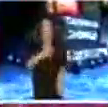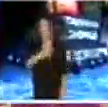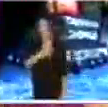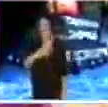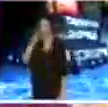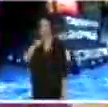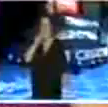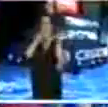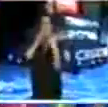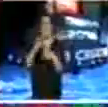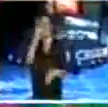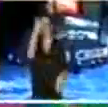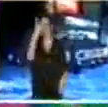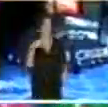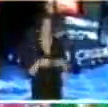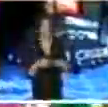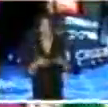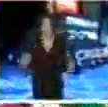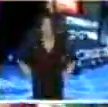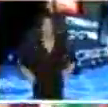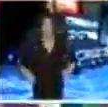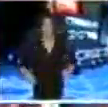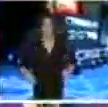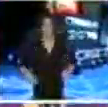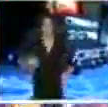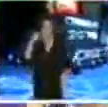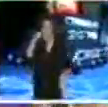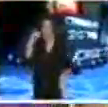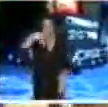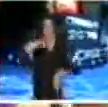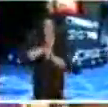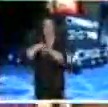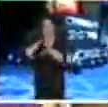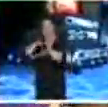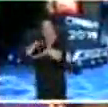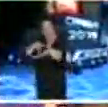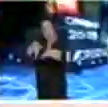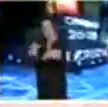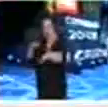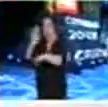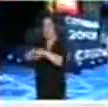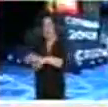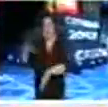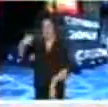norte, coño, es cola por Carlos Alonso.